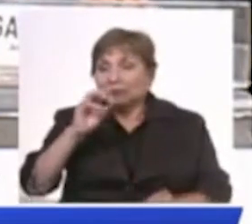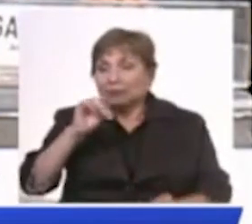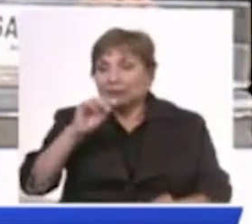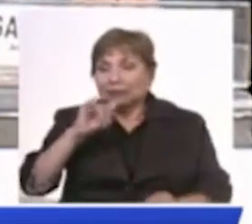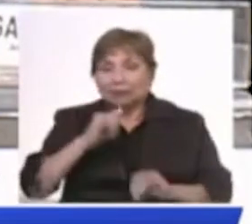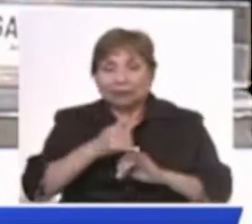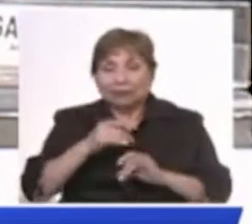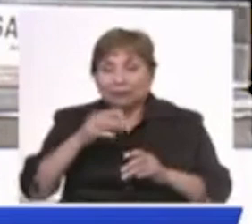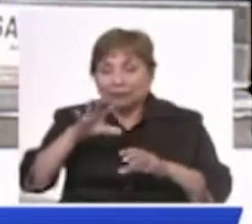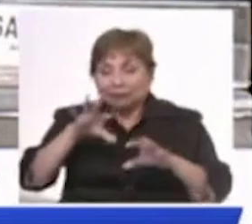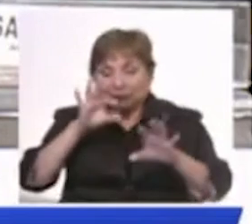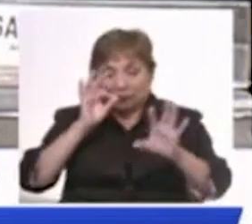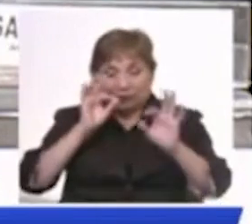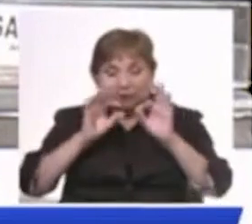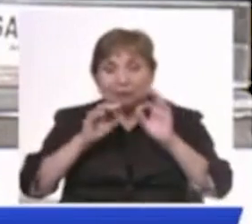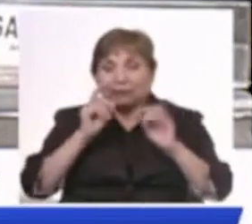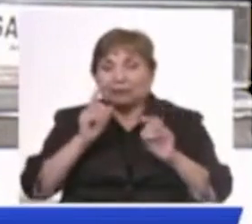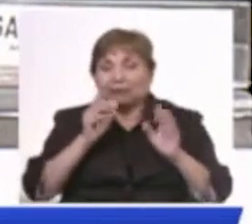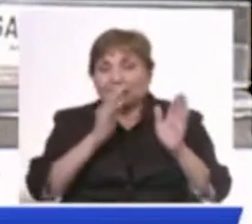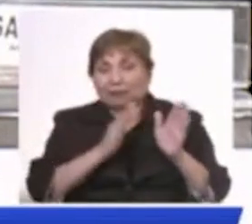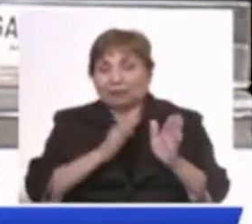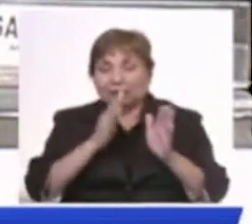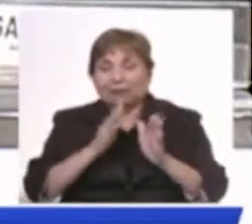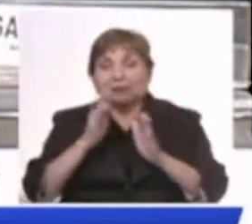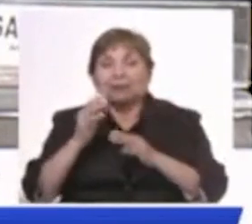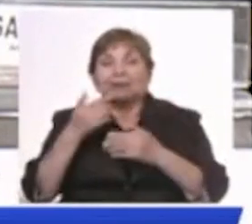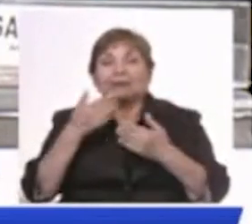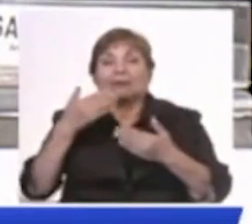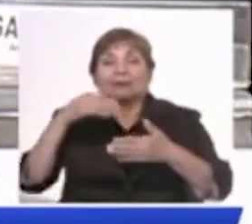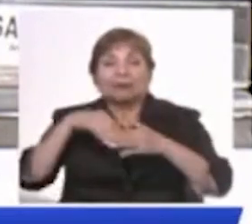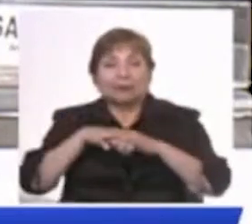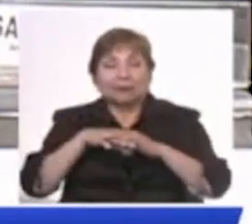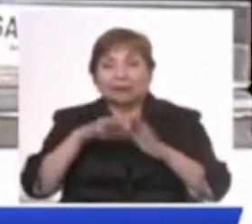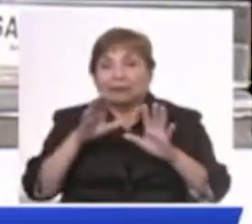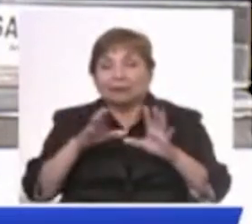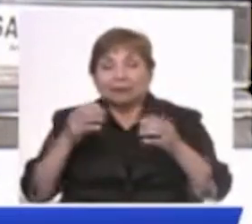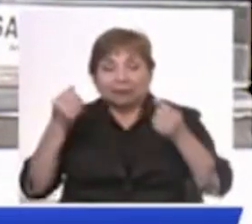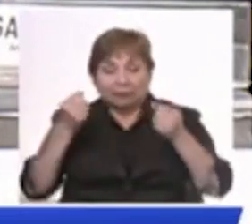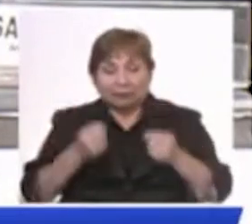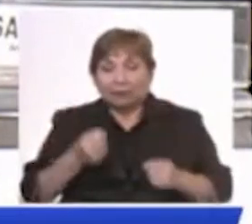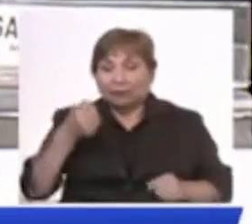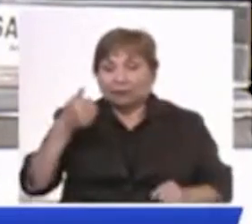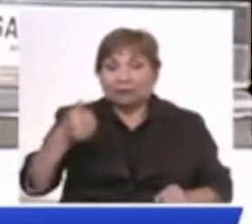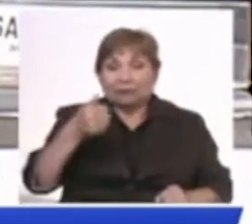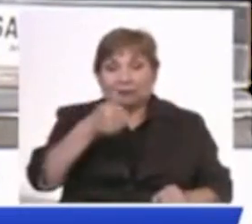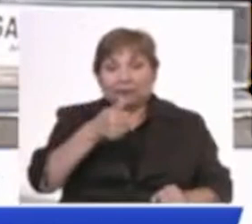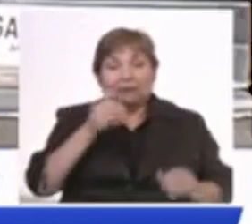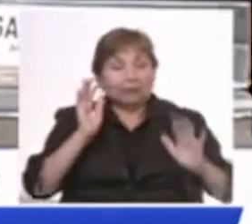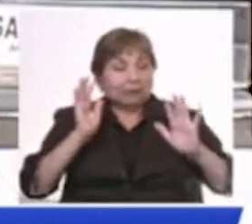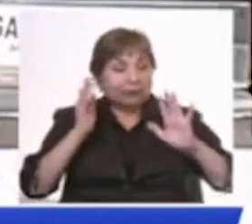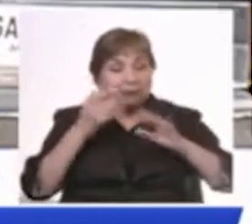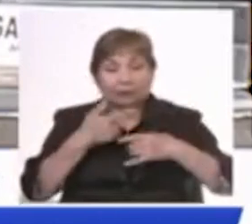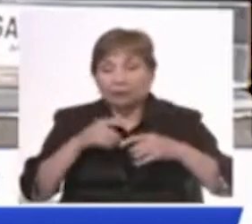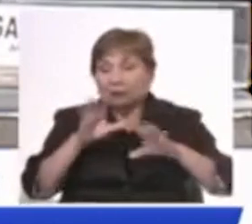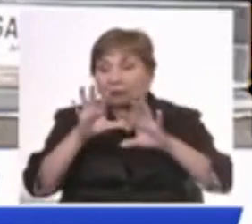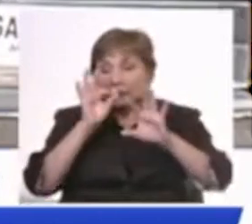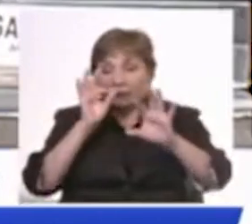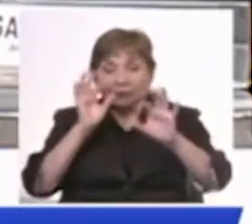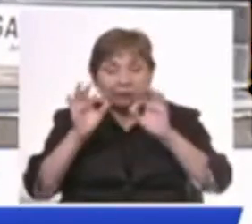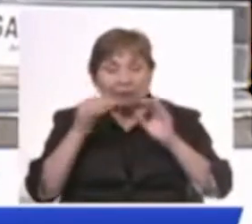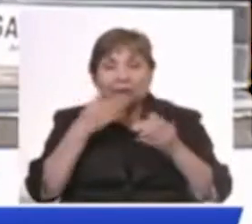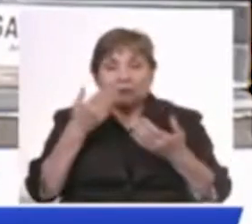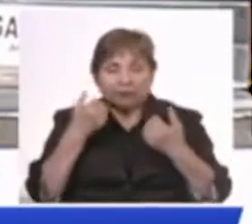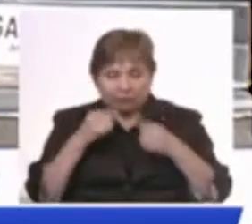de selección de cada proceso, dentro de las potestades que le faculta, tiene